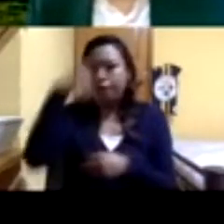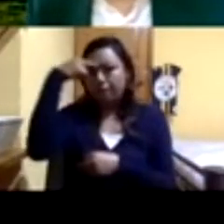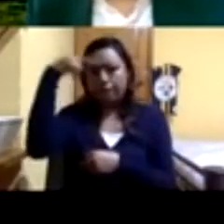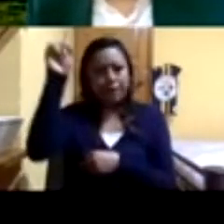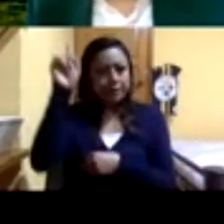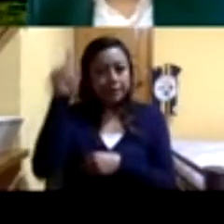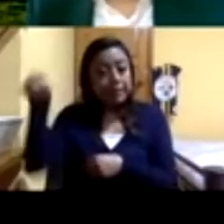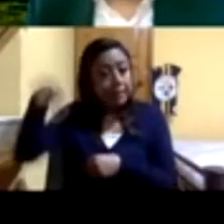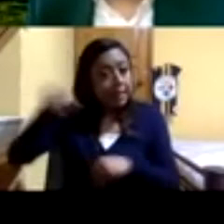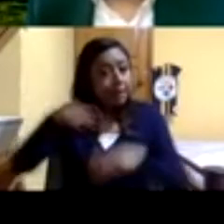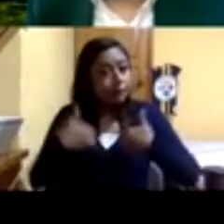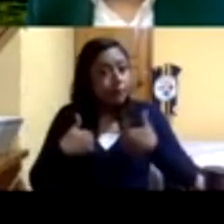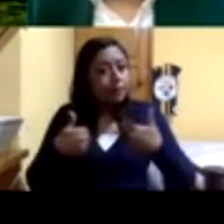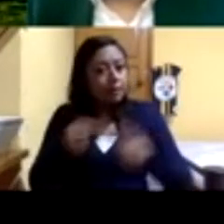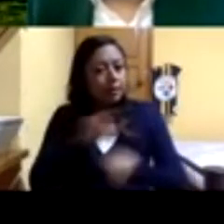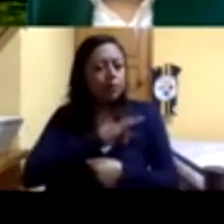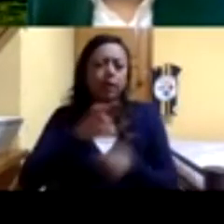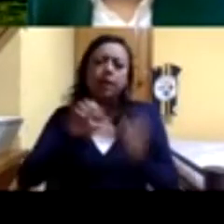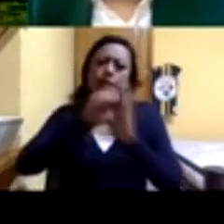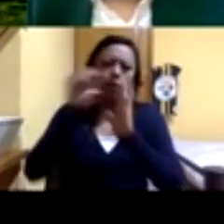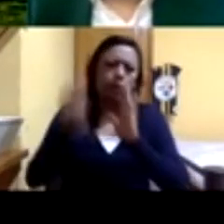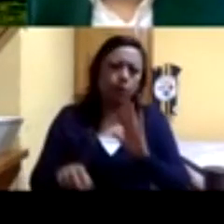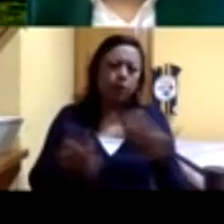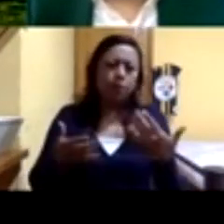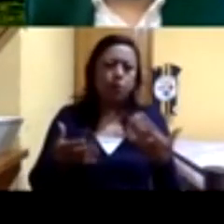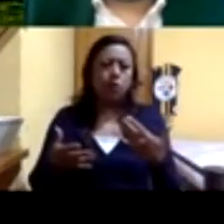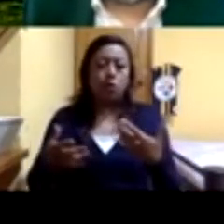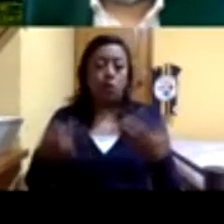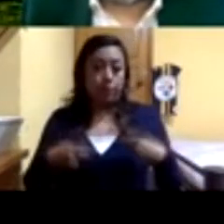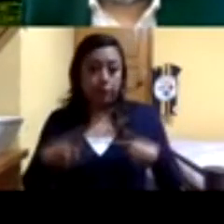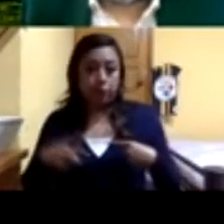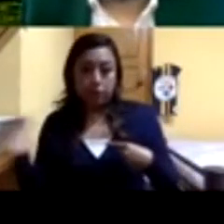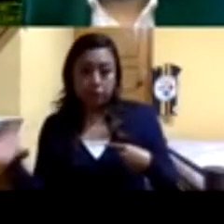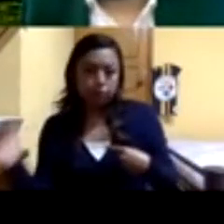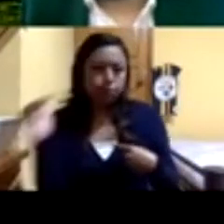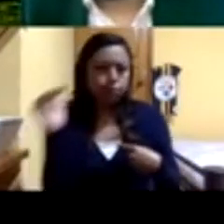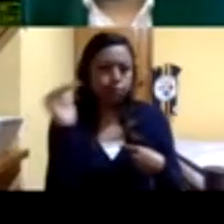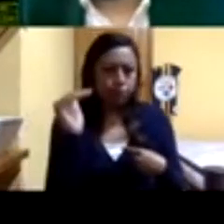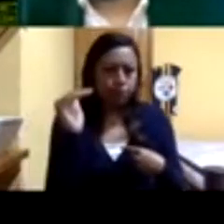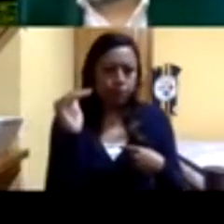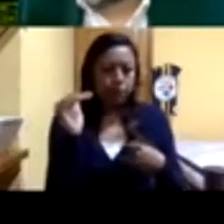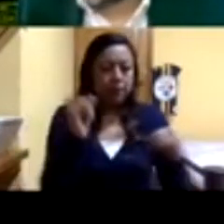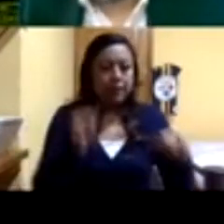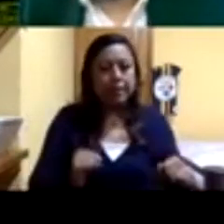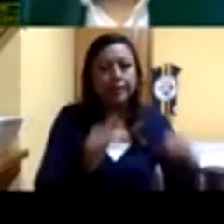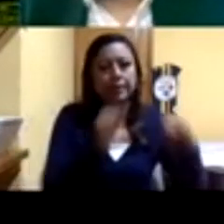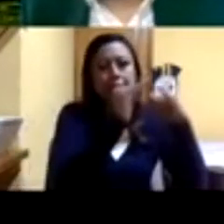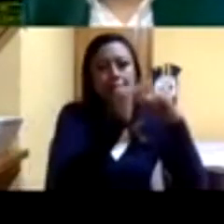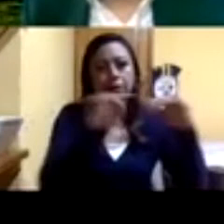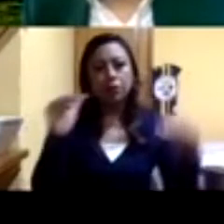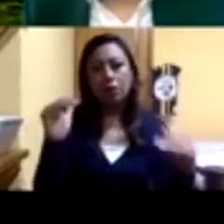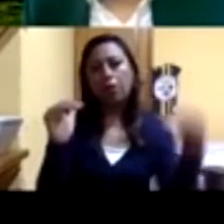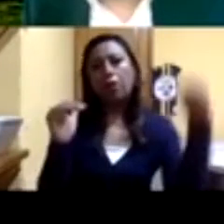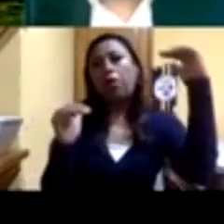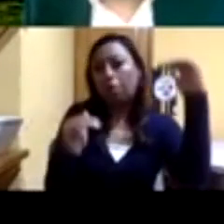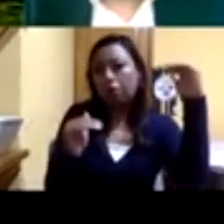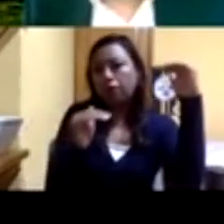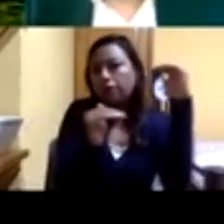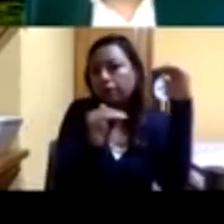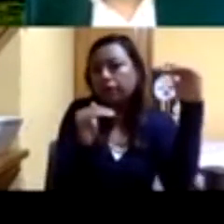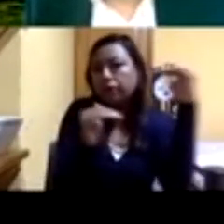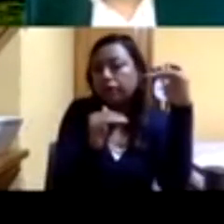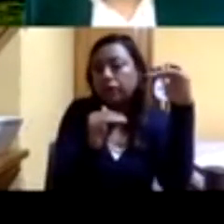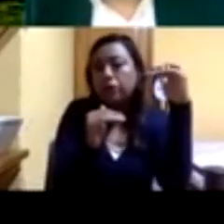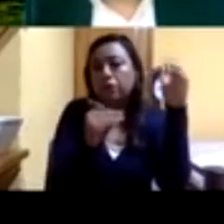entendibles. Porque si nunca vamos a poner a la ciudadanía a la altura de las instituciones para que conozcan cuáles son